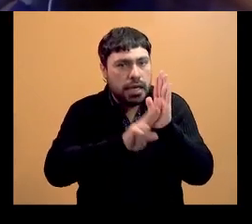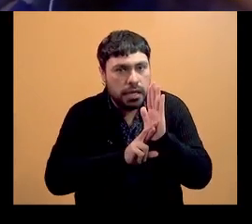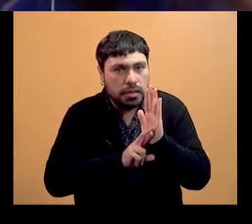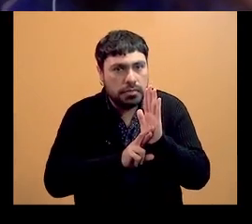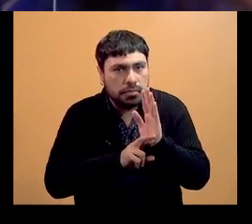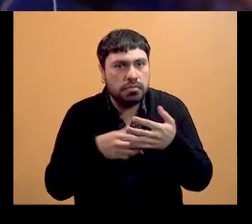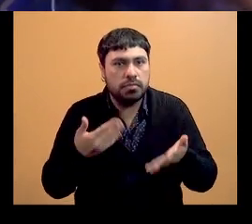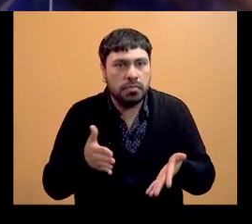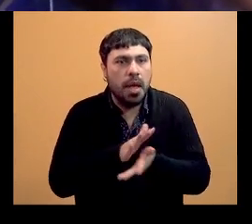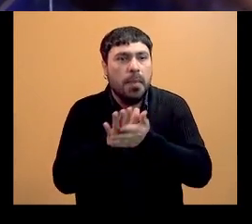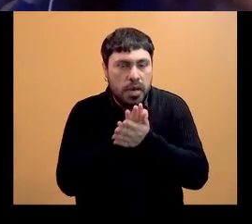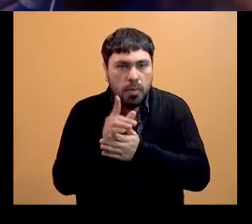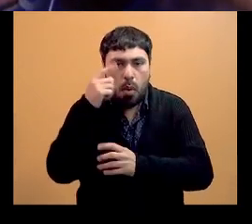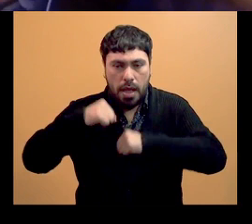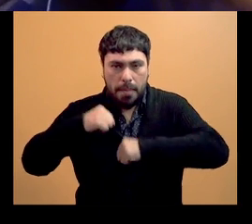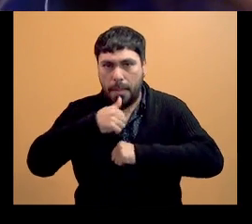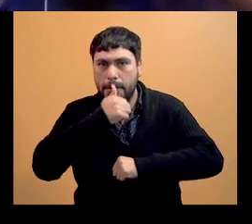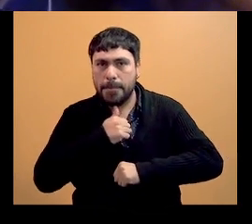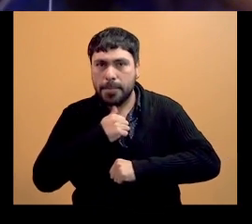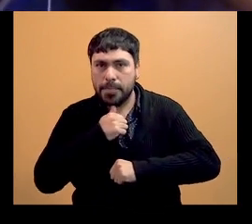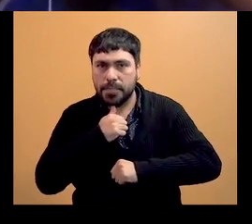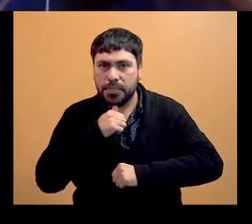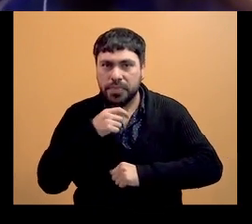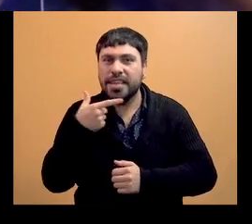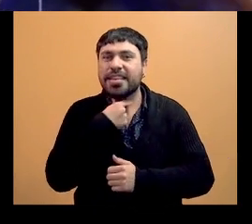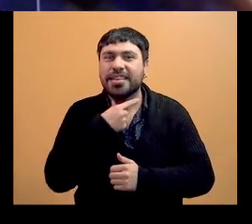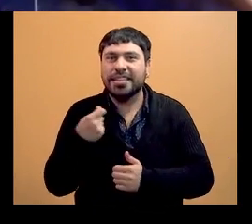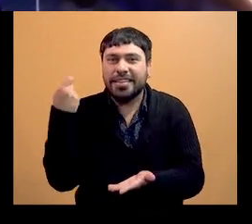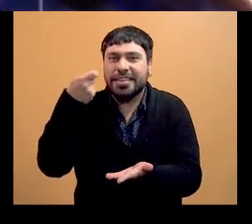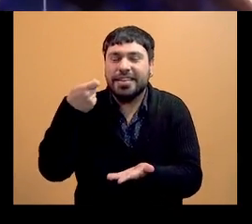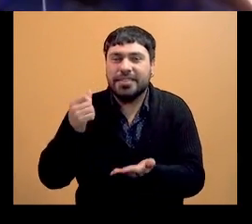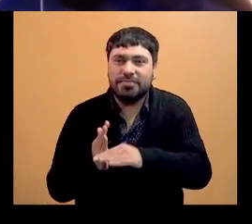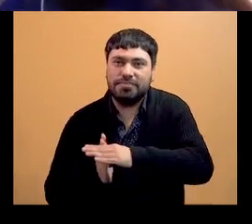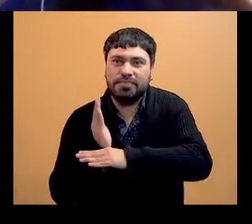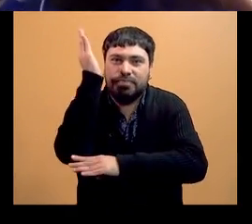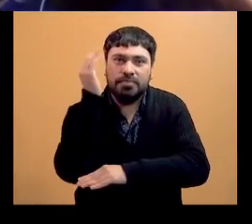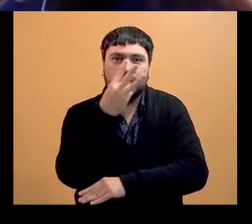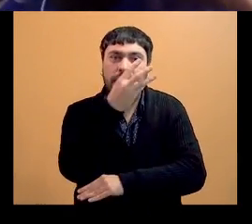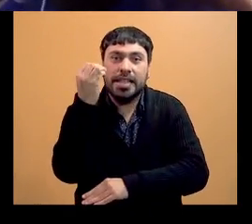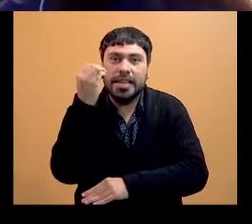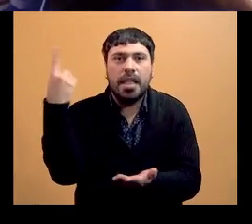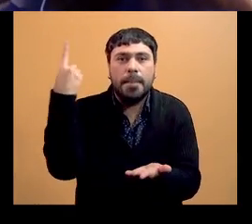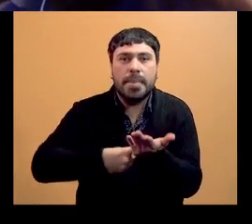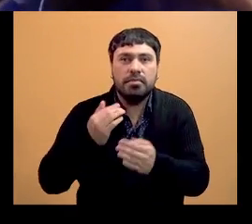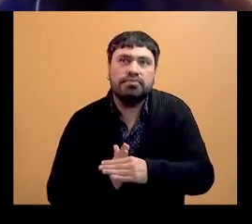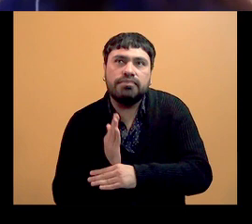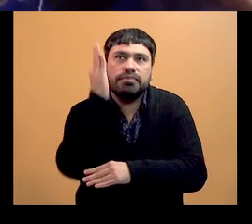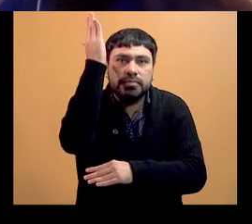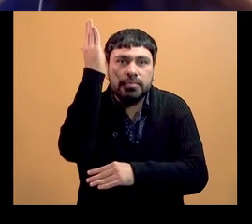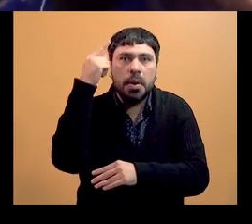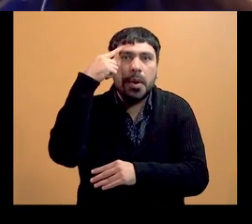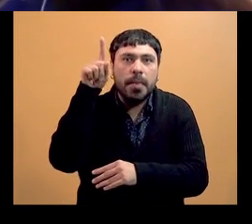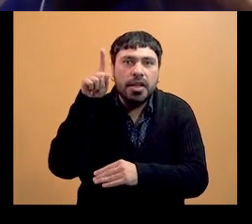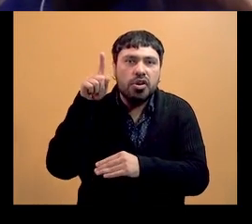SpaceX planea lanzar unos 30.000 satélites al espacio. Esto es un problema gigante para la observación astronómica, ya